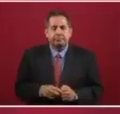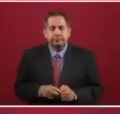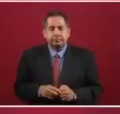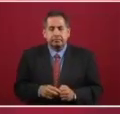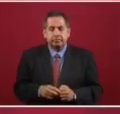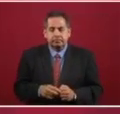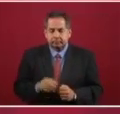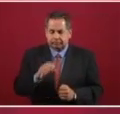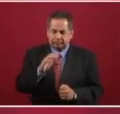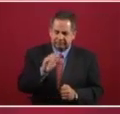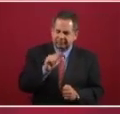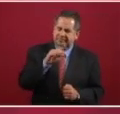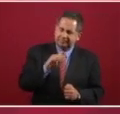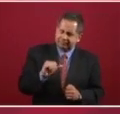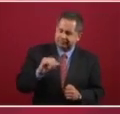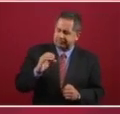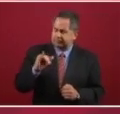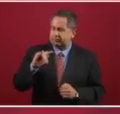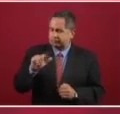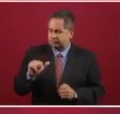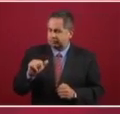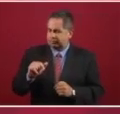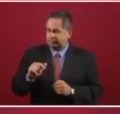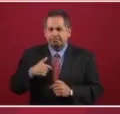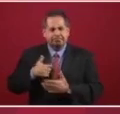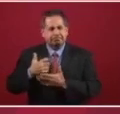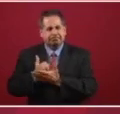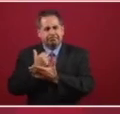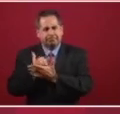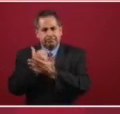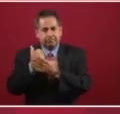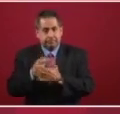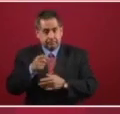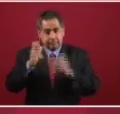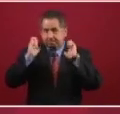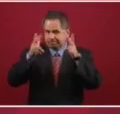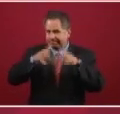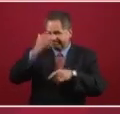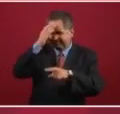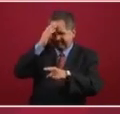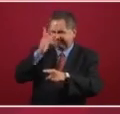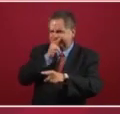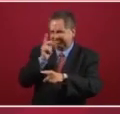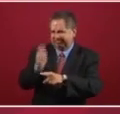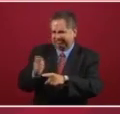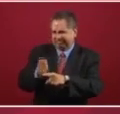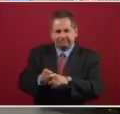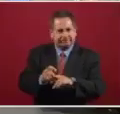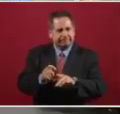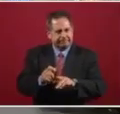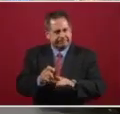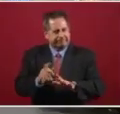Calma Coita, que vamos ganando. Los de Chiapas sí saben a qué me refiero.